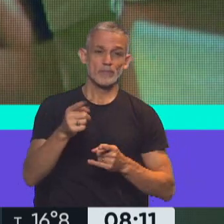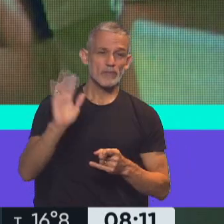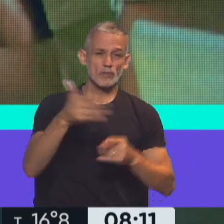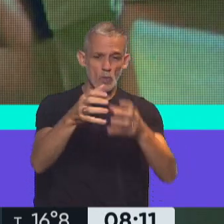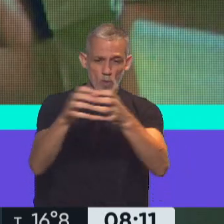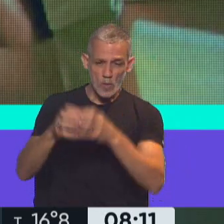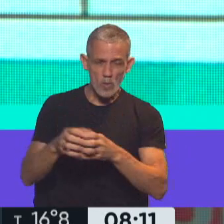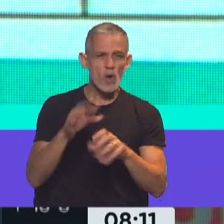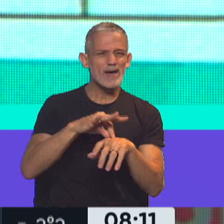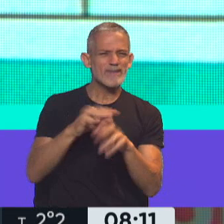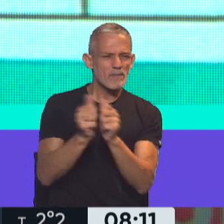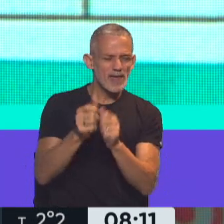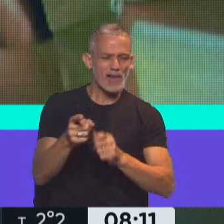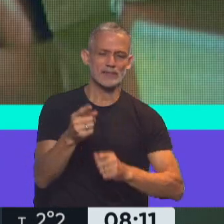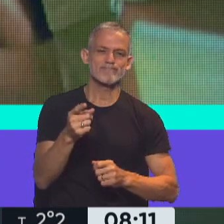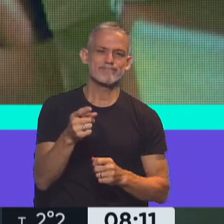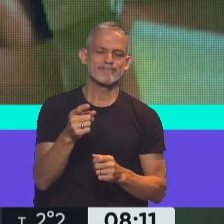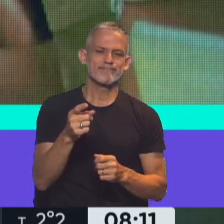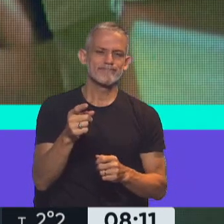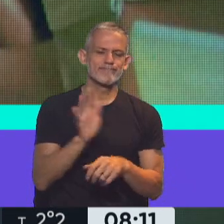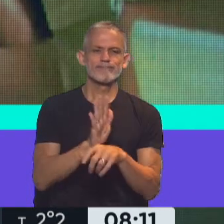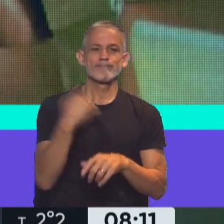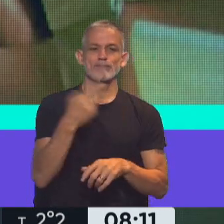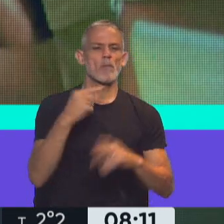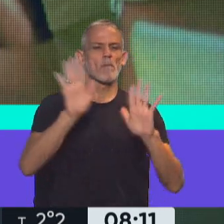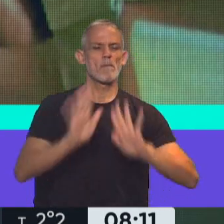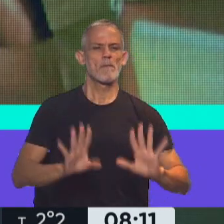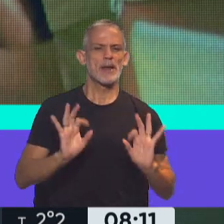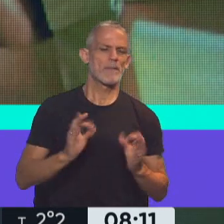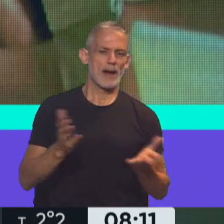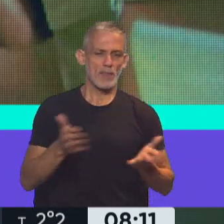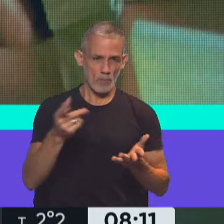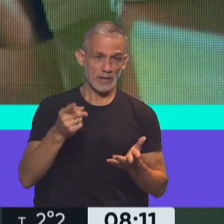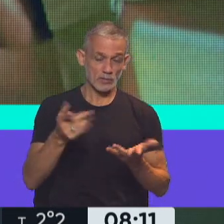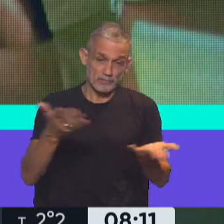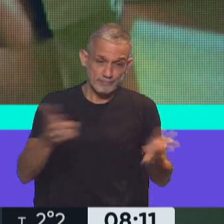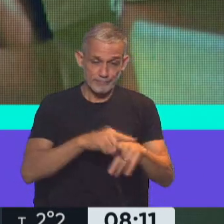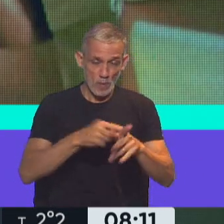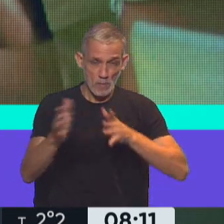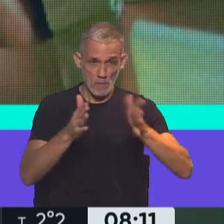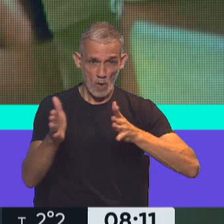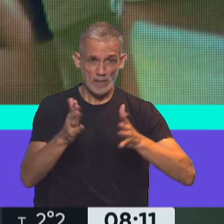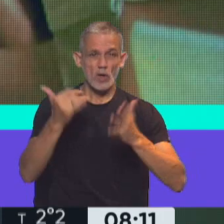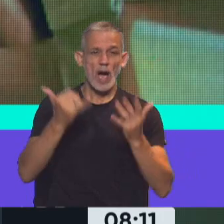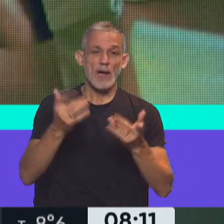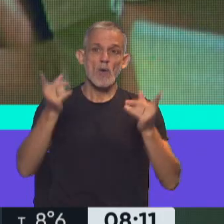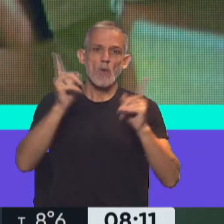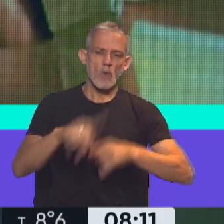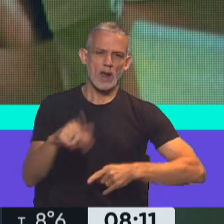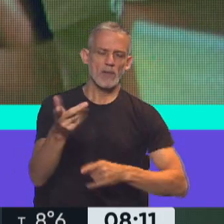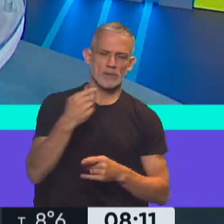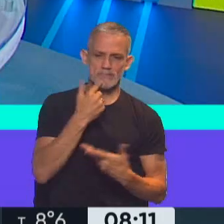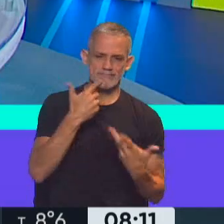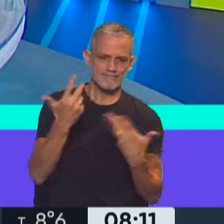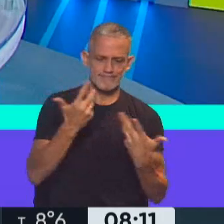grupos con comorbilidades significa que no se encuentran mejor preparados para todas estas instancias que tienen vuelven a tener un grado de incertidumbre